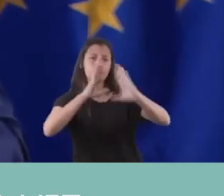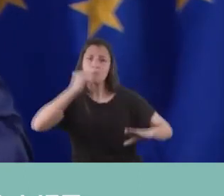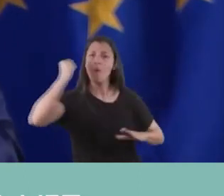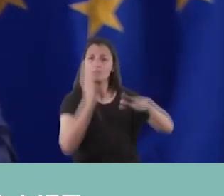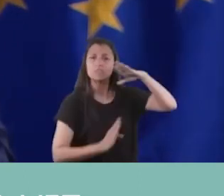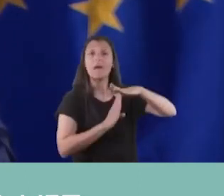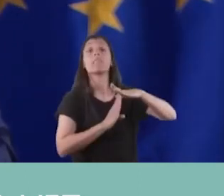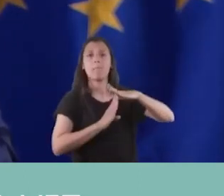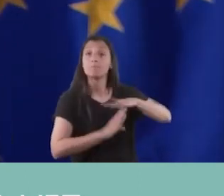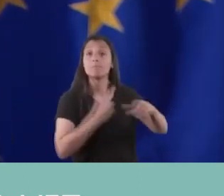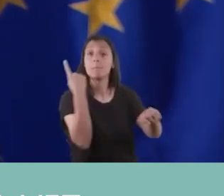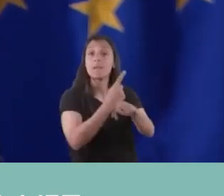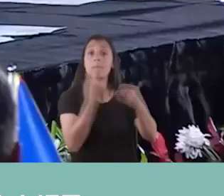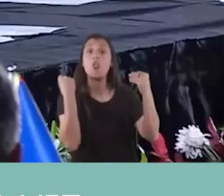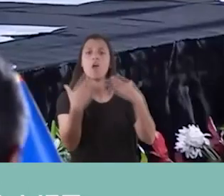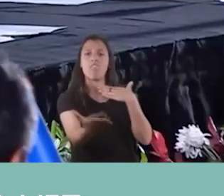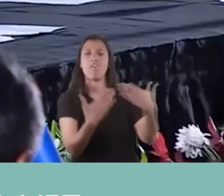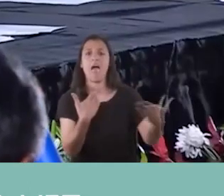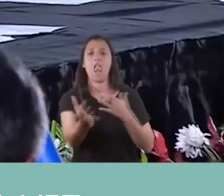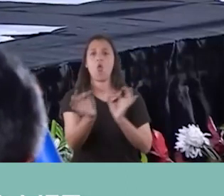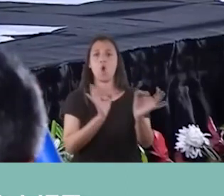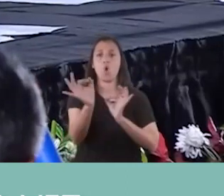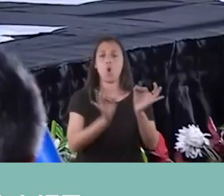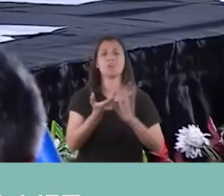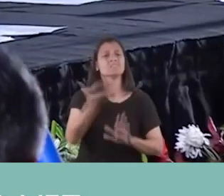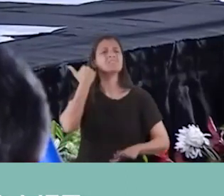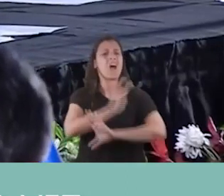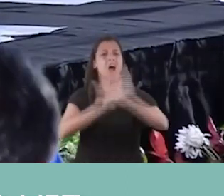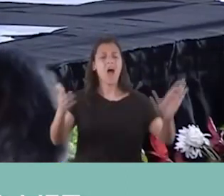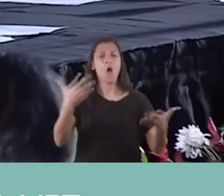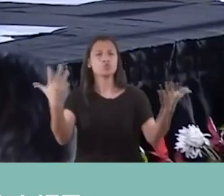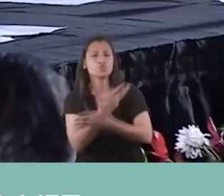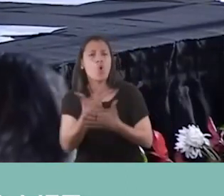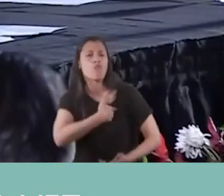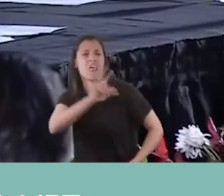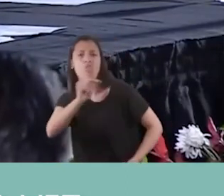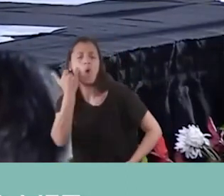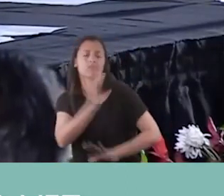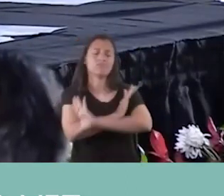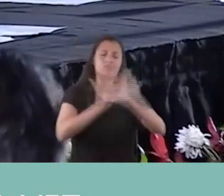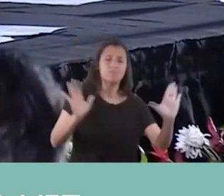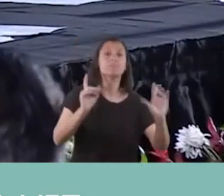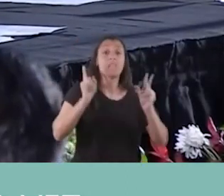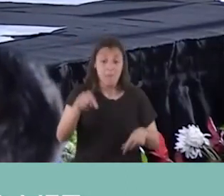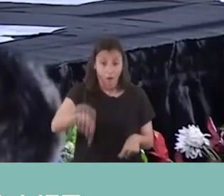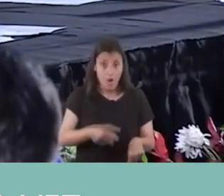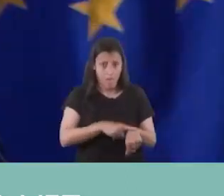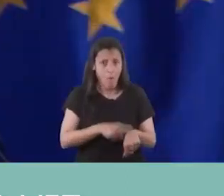el desarrollo de nuestras sociedades. Es tanto el dolor que hemos pasado y es tanto el dolor al que nos somete el presente,